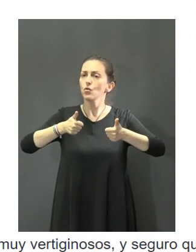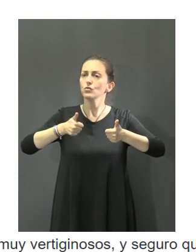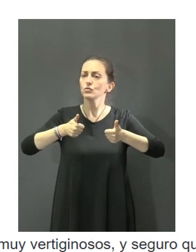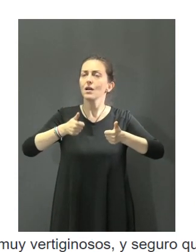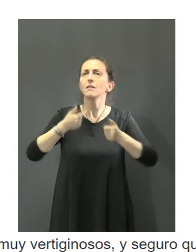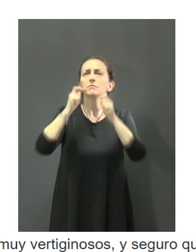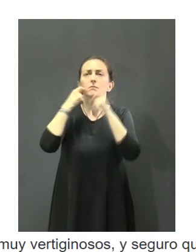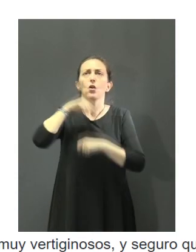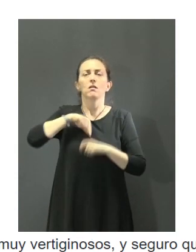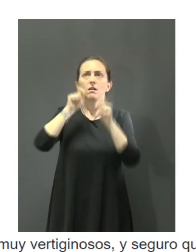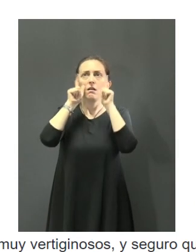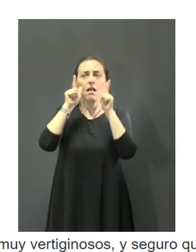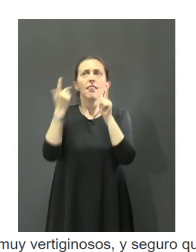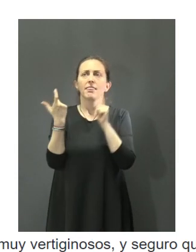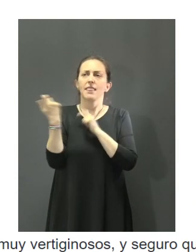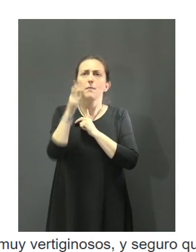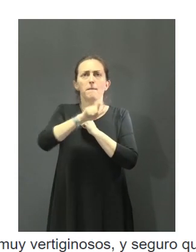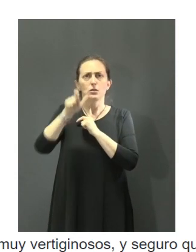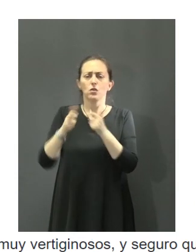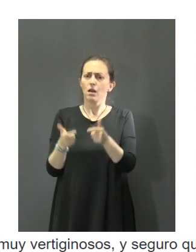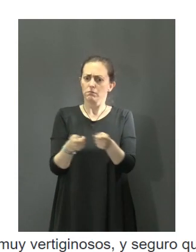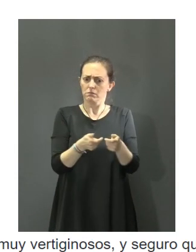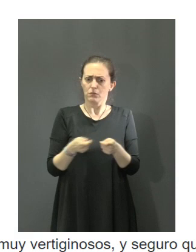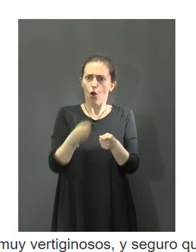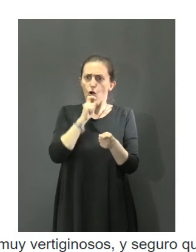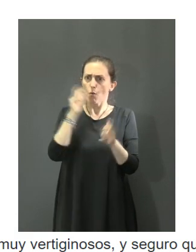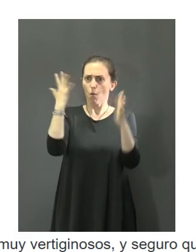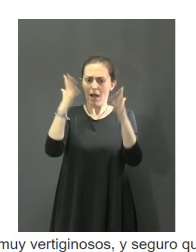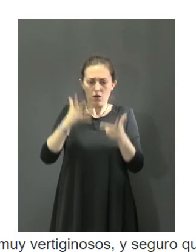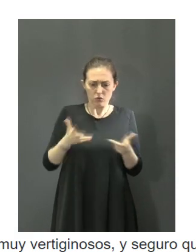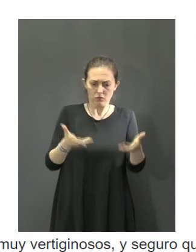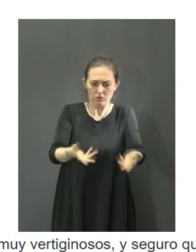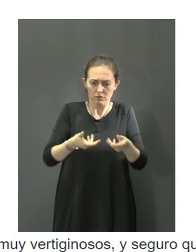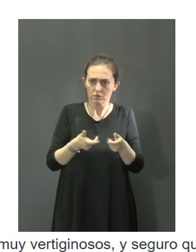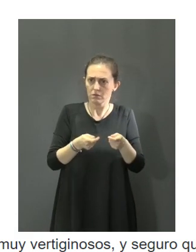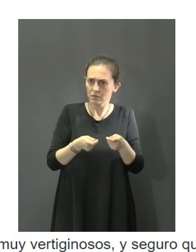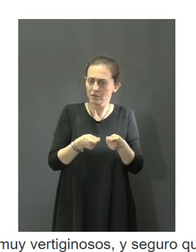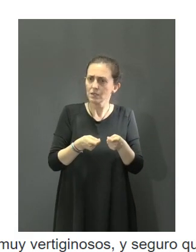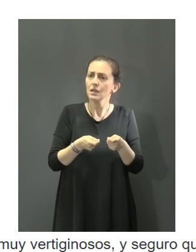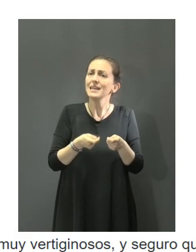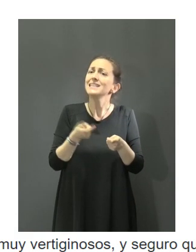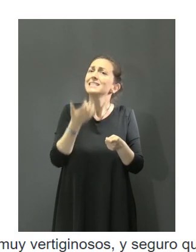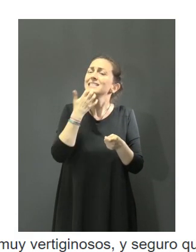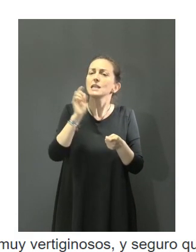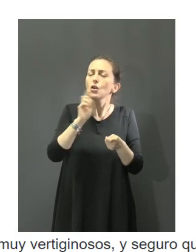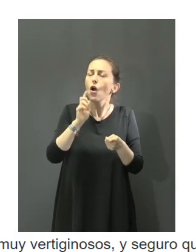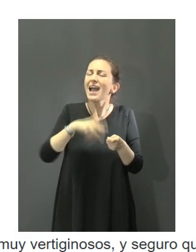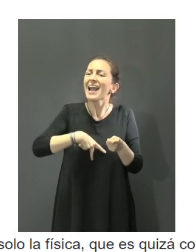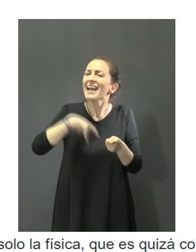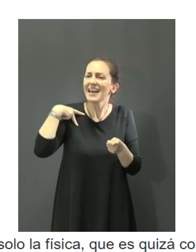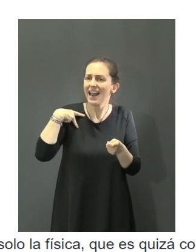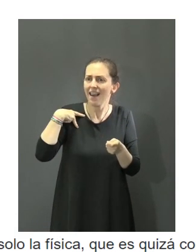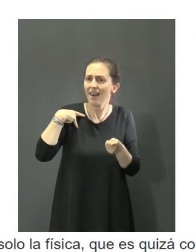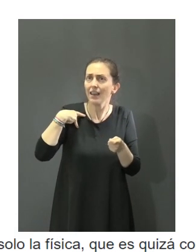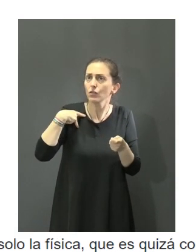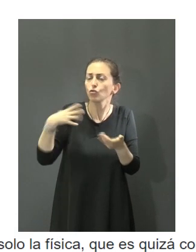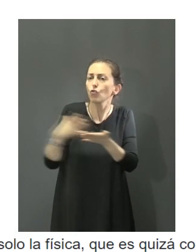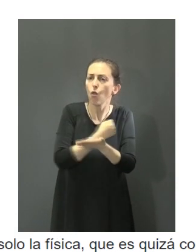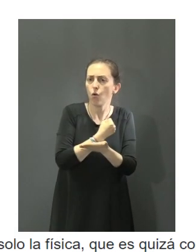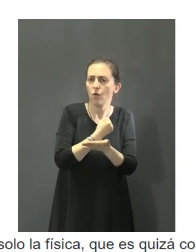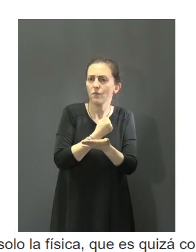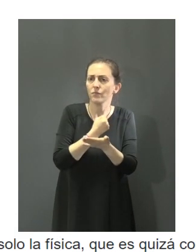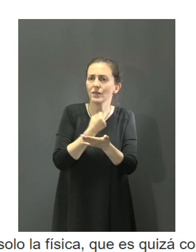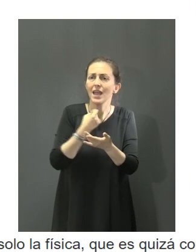tomar conciencia, no solo en el ámbito de videojuegos, sino hemos visto en muchos más ámbitos, sino en todo, en